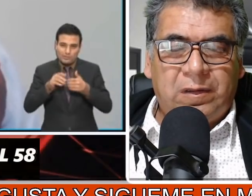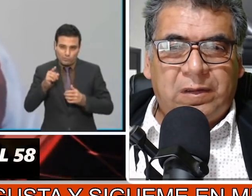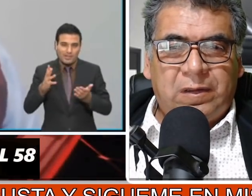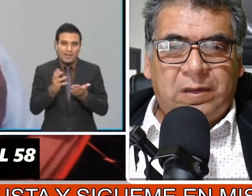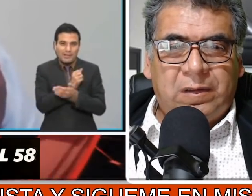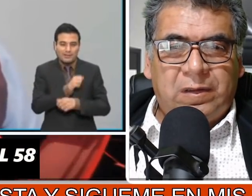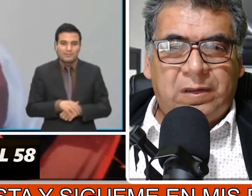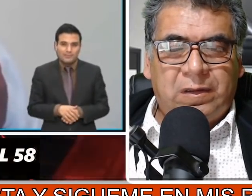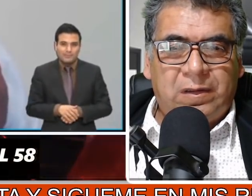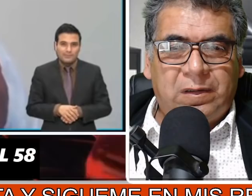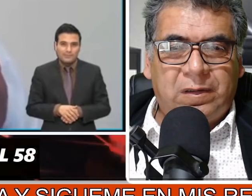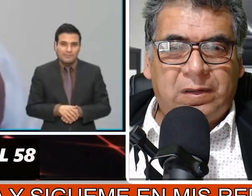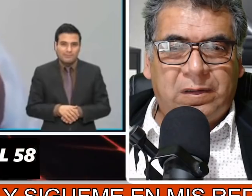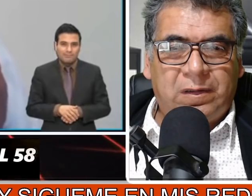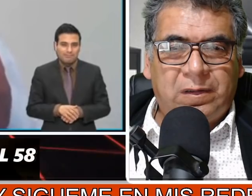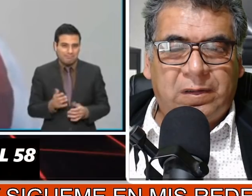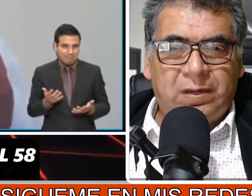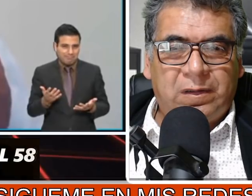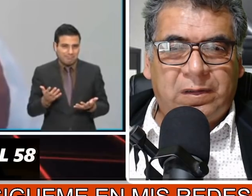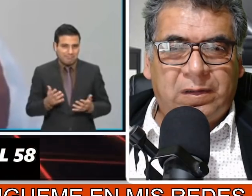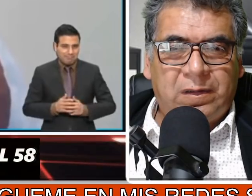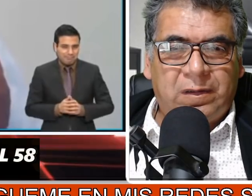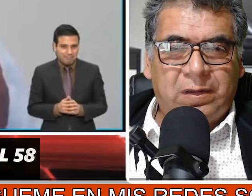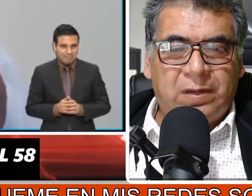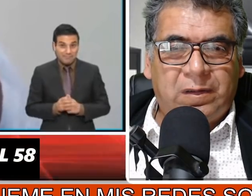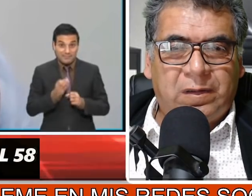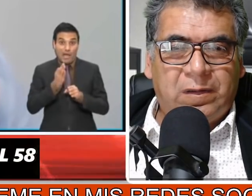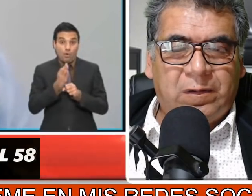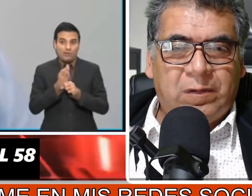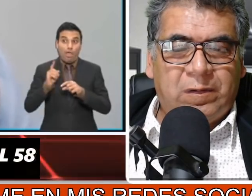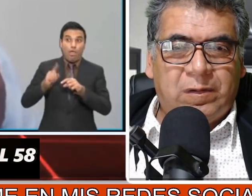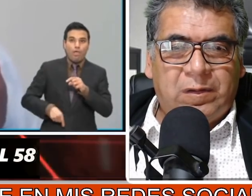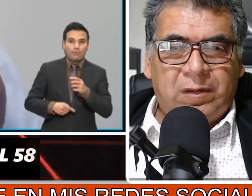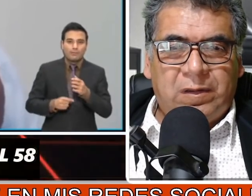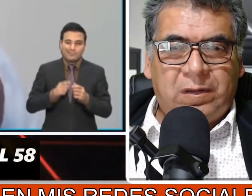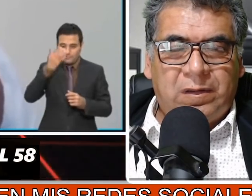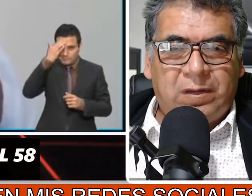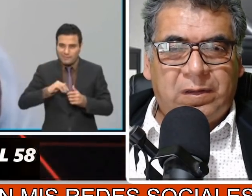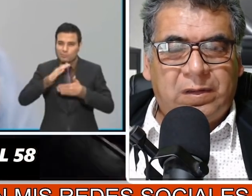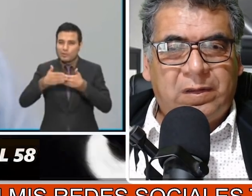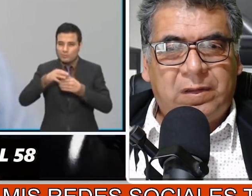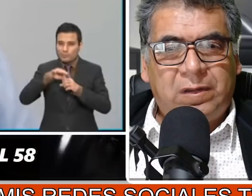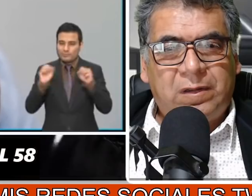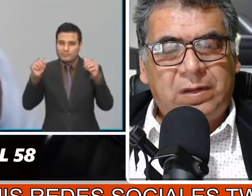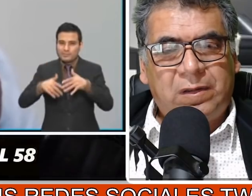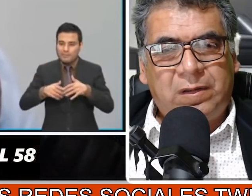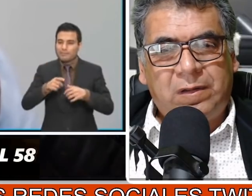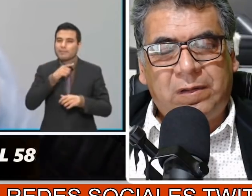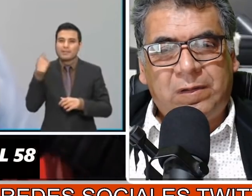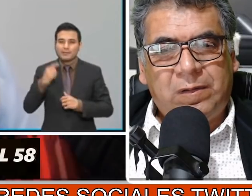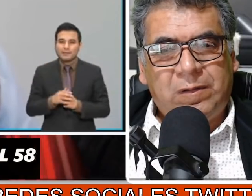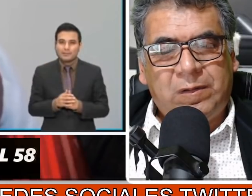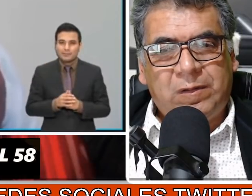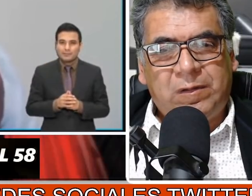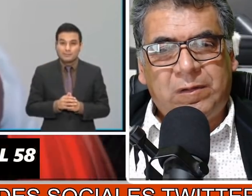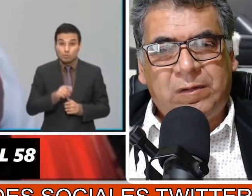No hay que pretender ganar en la mesa lo que no se puede ganar en las urnas. Y presidente Córdoba, no hay que prestarse